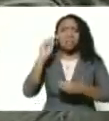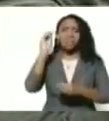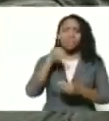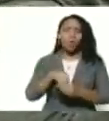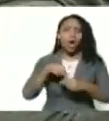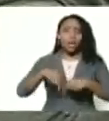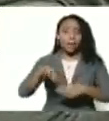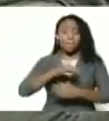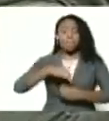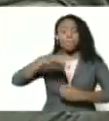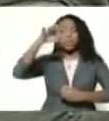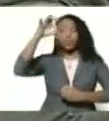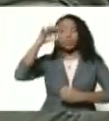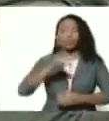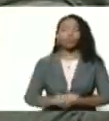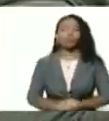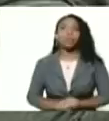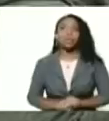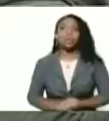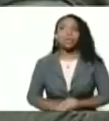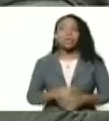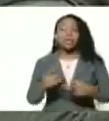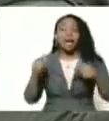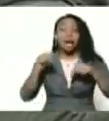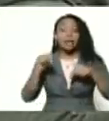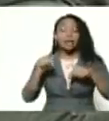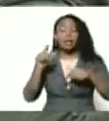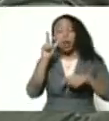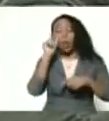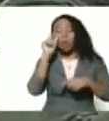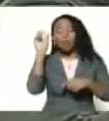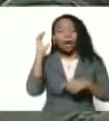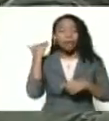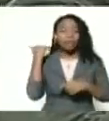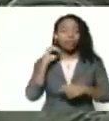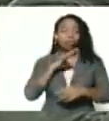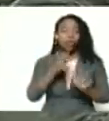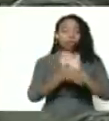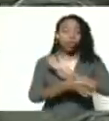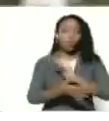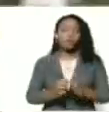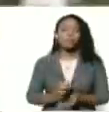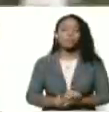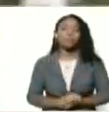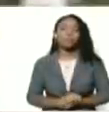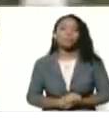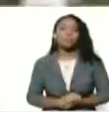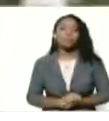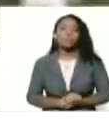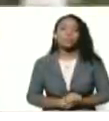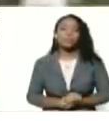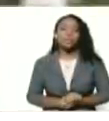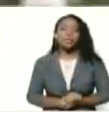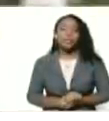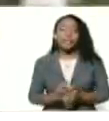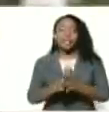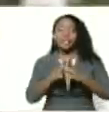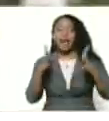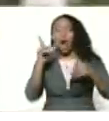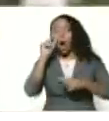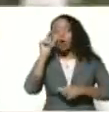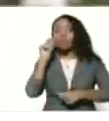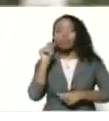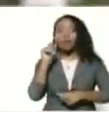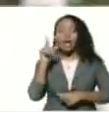espíritu de Aquiles Nazoa. ¿Ah? El gran Ernesto